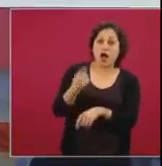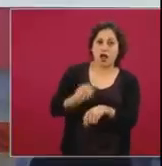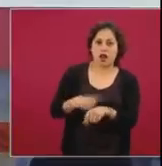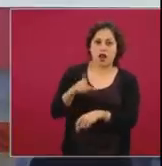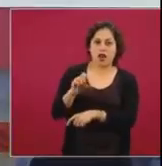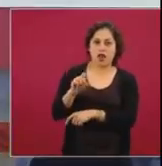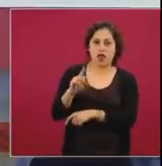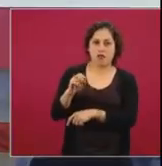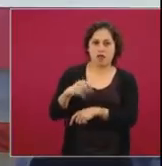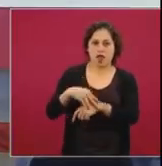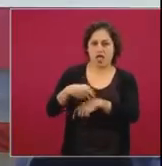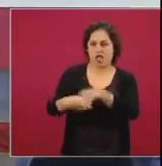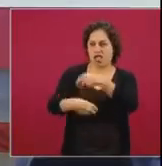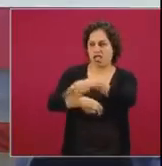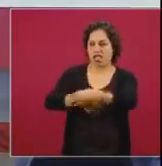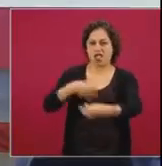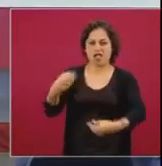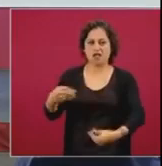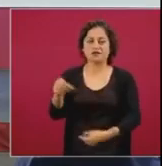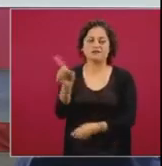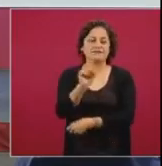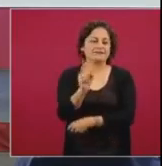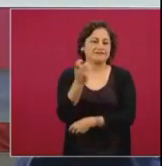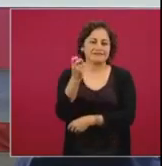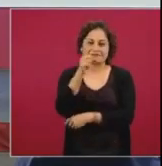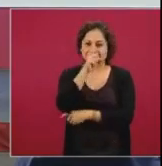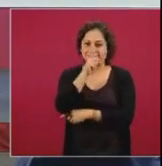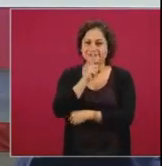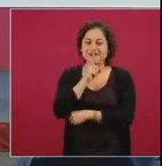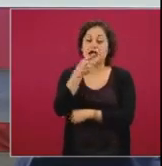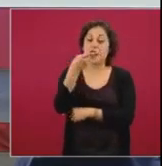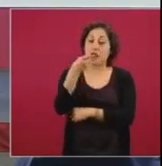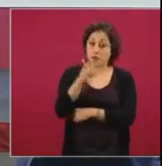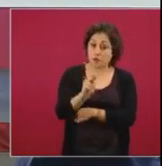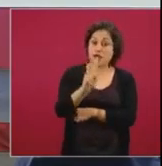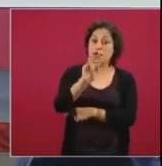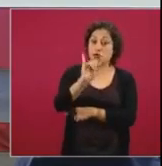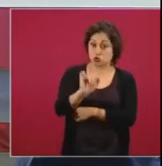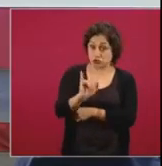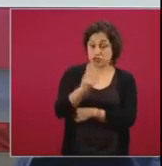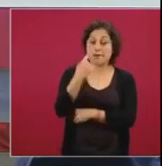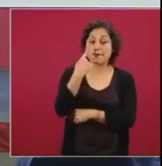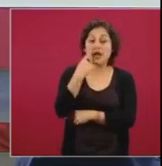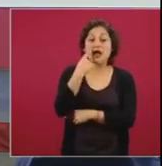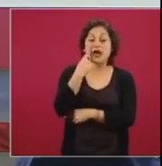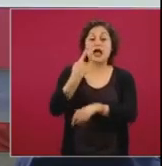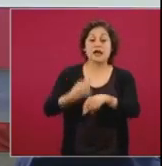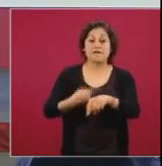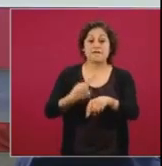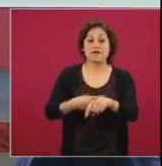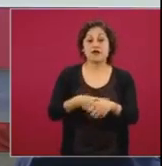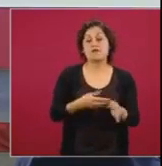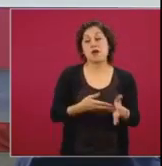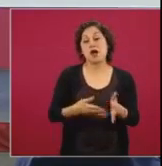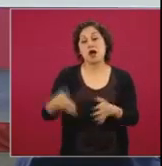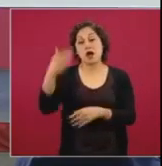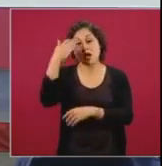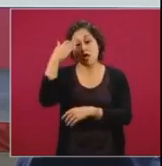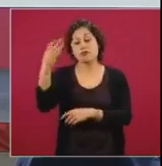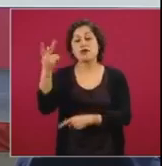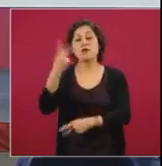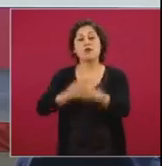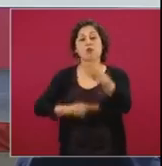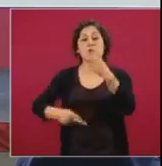Lo que sí es que puede crear estas discapacidades, estas deformidades que hacen que sea visible al resto de la población y sobre todo que nosotros tengamos